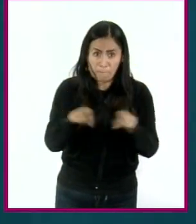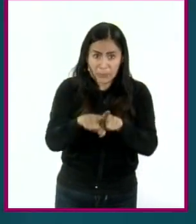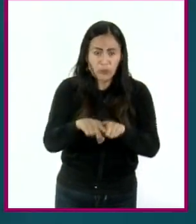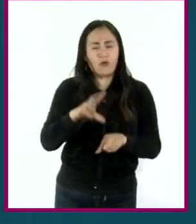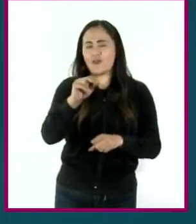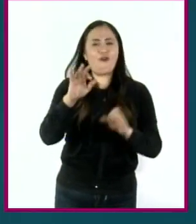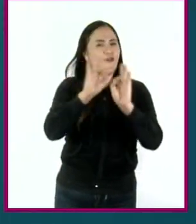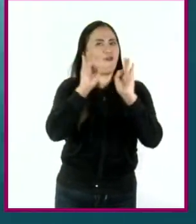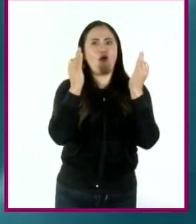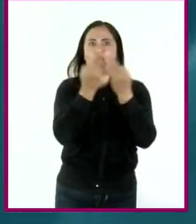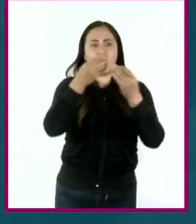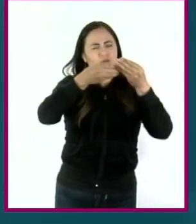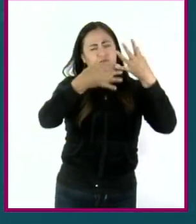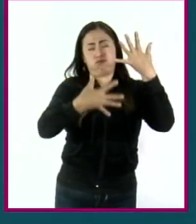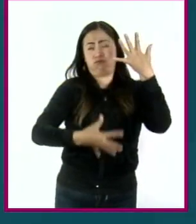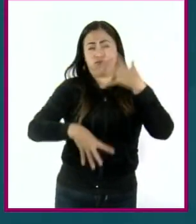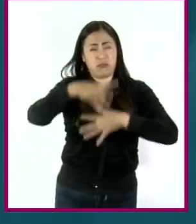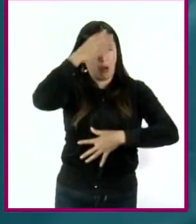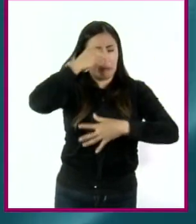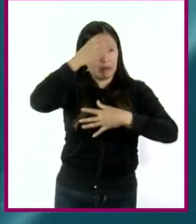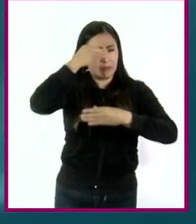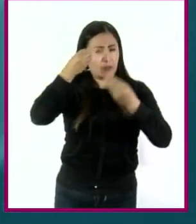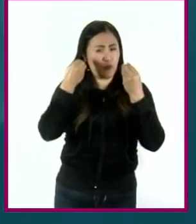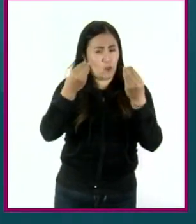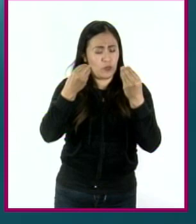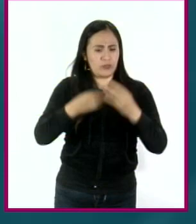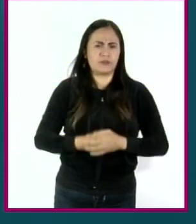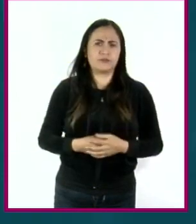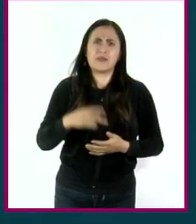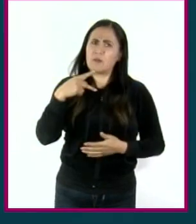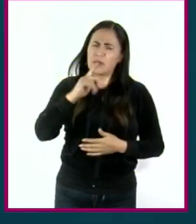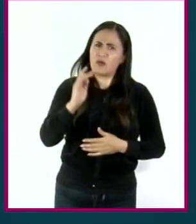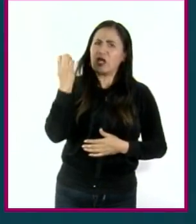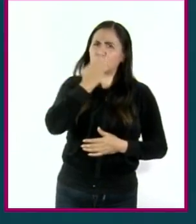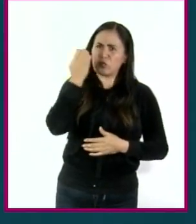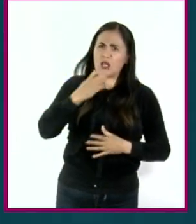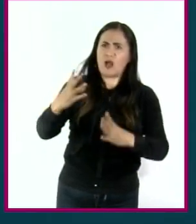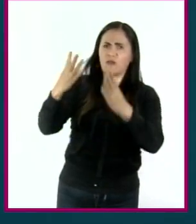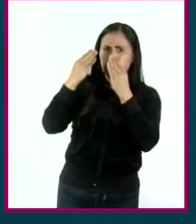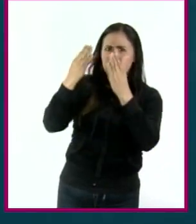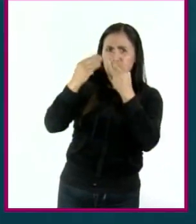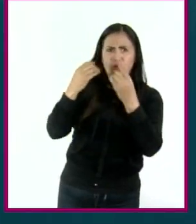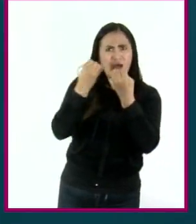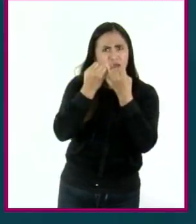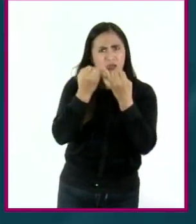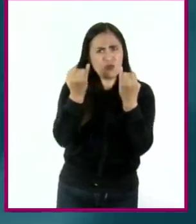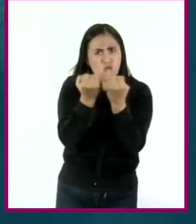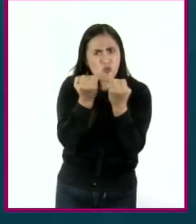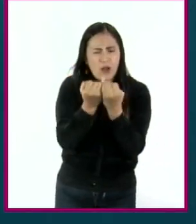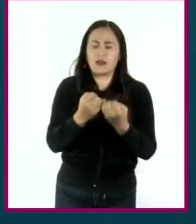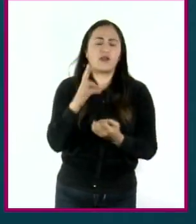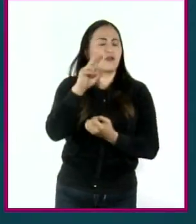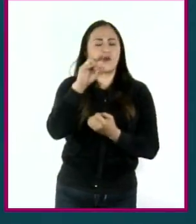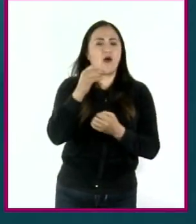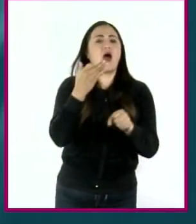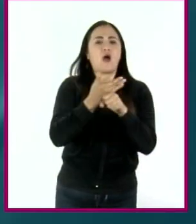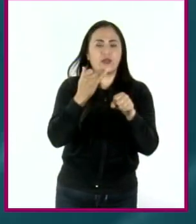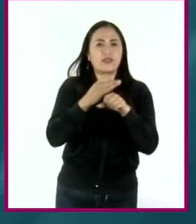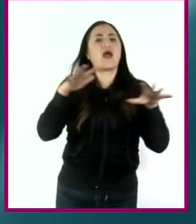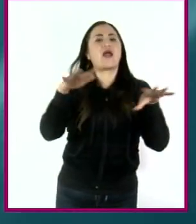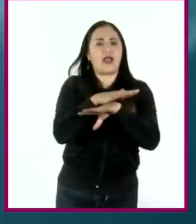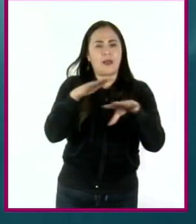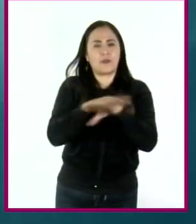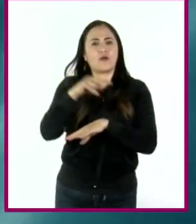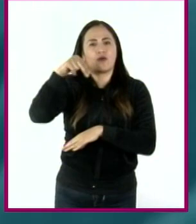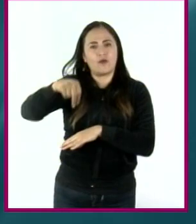de aprender. Pero en la escuela todos nos enseñan igual. Eso está cambiando, Memo. Gracias a la neurociencia,